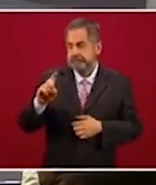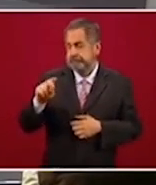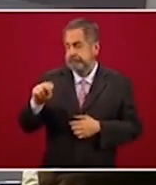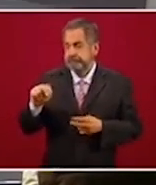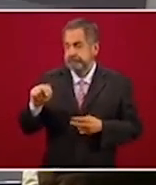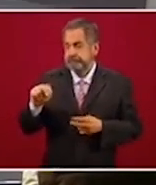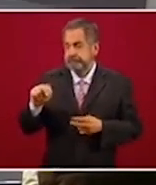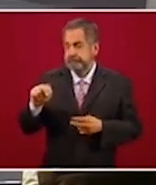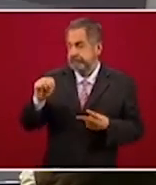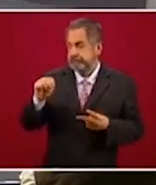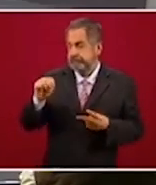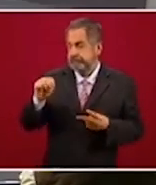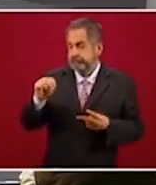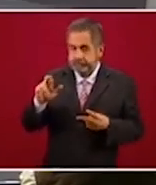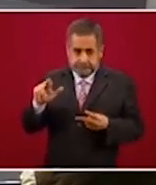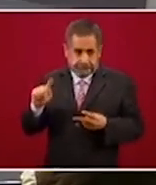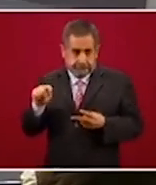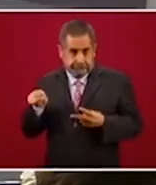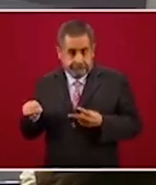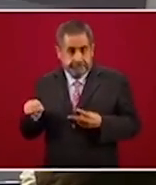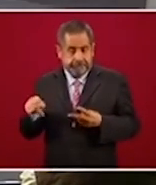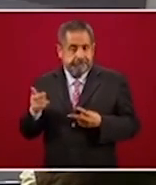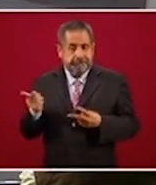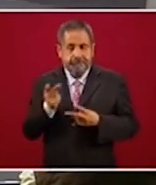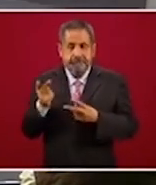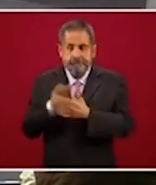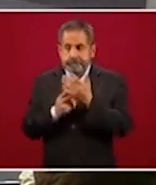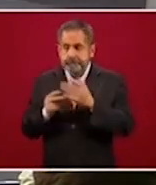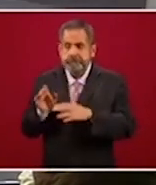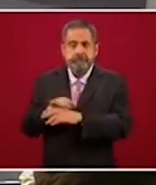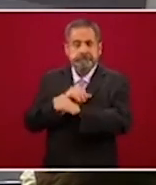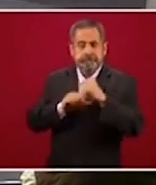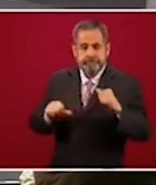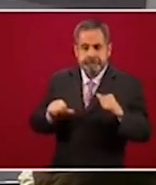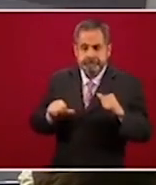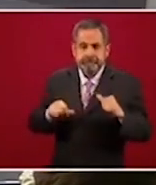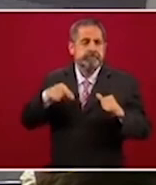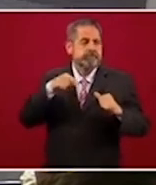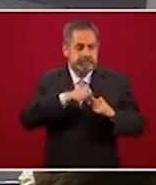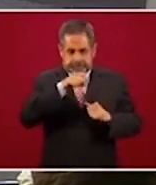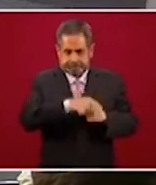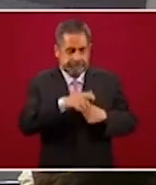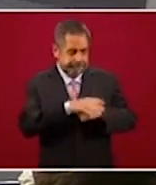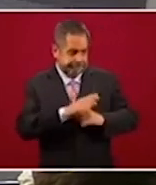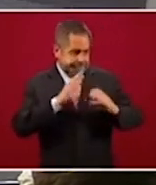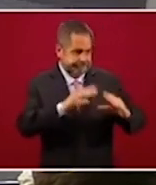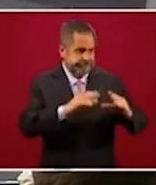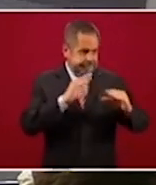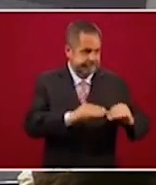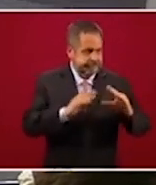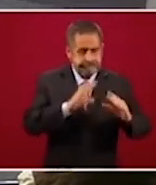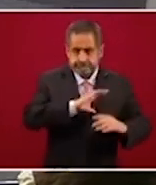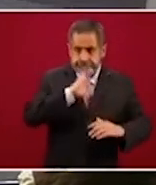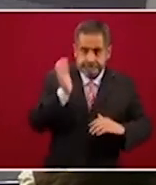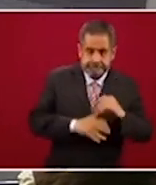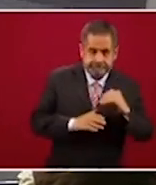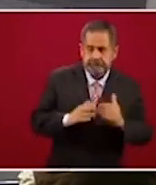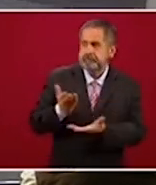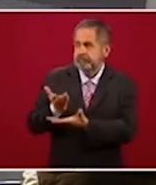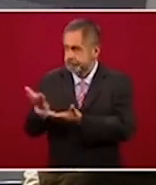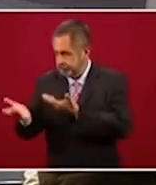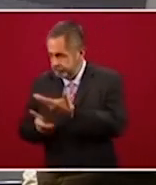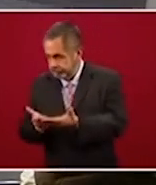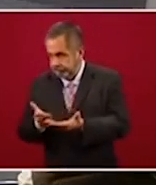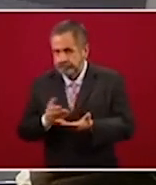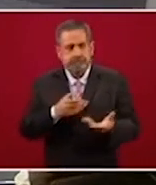tenemos tenemos que en algún momento sustituirlos con el personal que va siendo reclutado